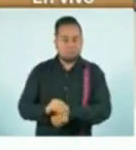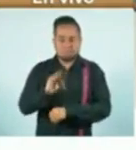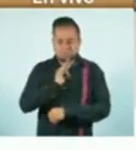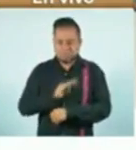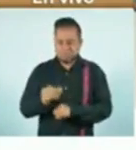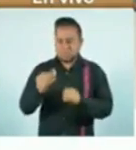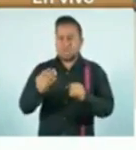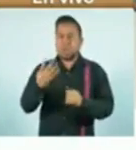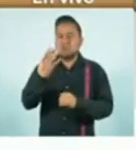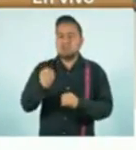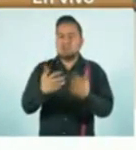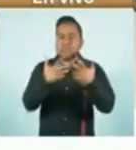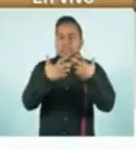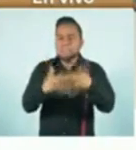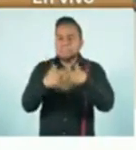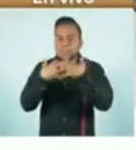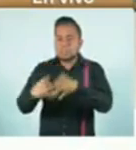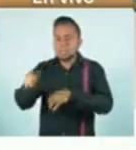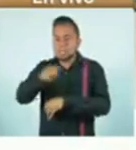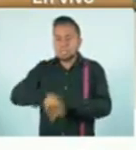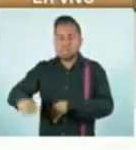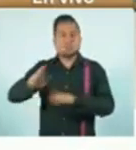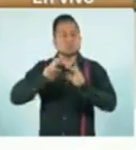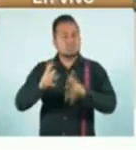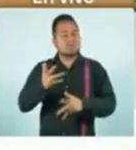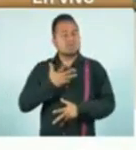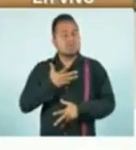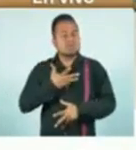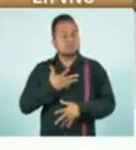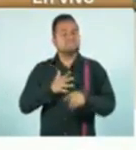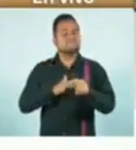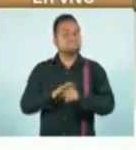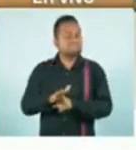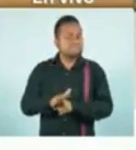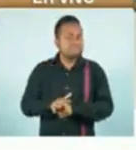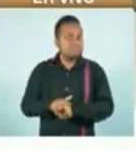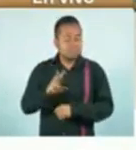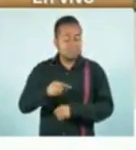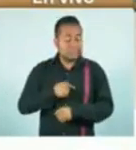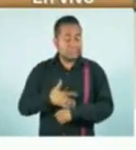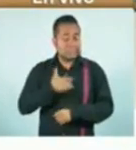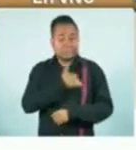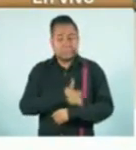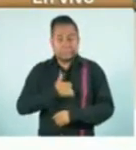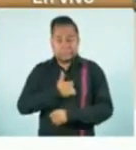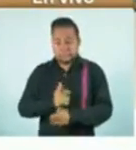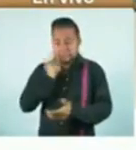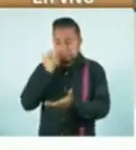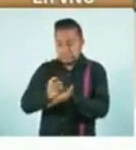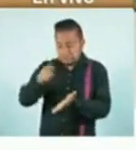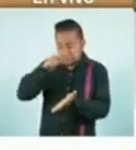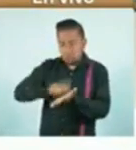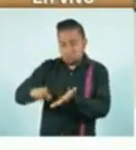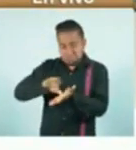9 empresas las que ya tienen, yo lo lamento, pero pues ya compraron algo que no era